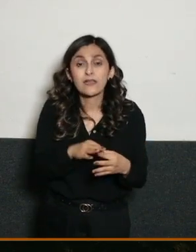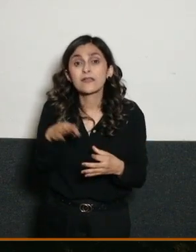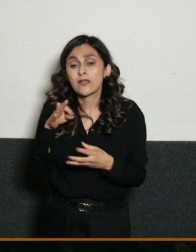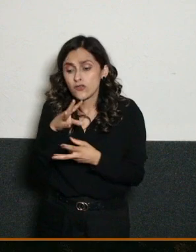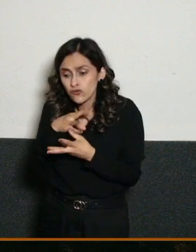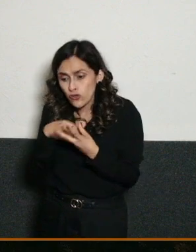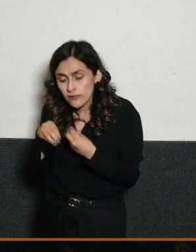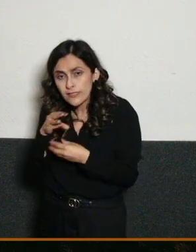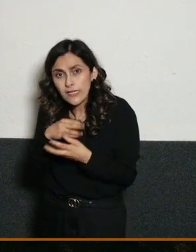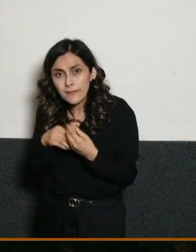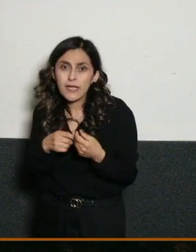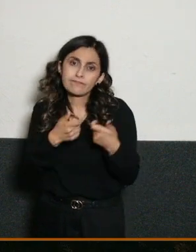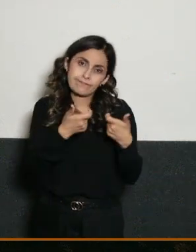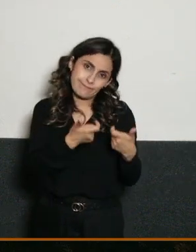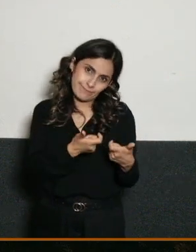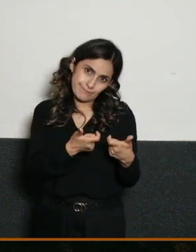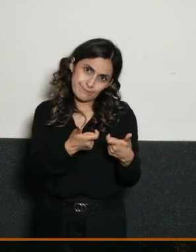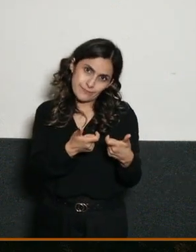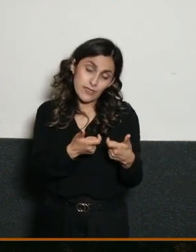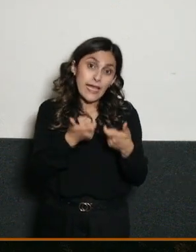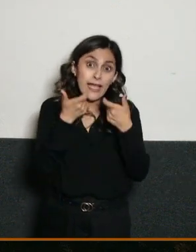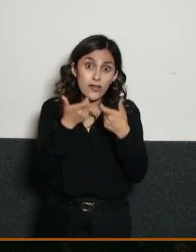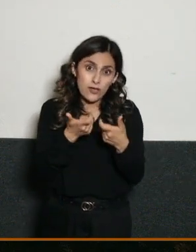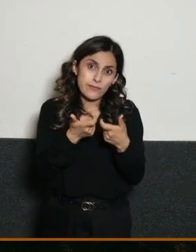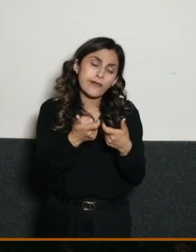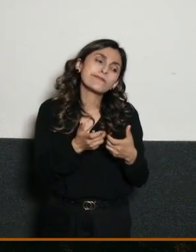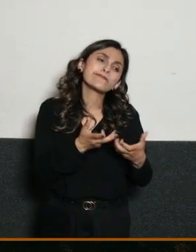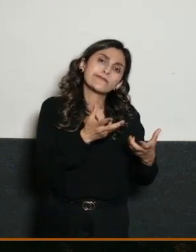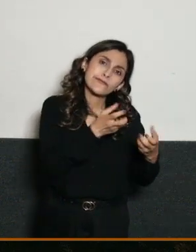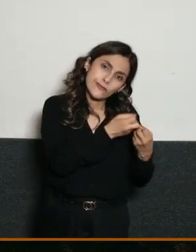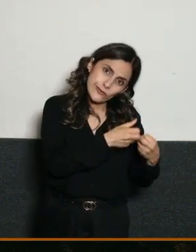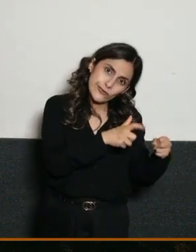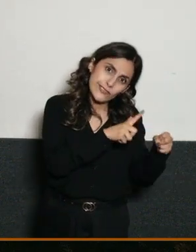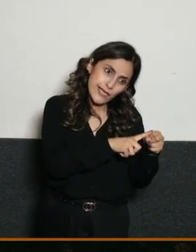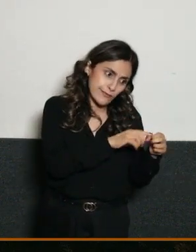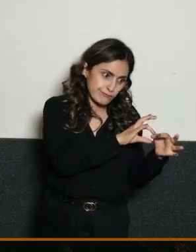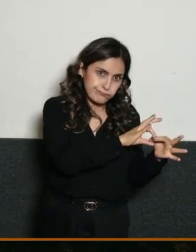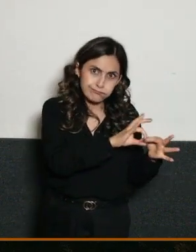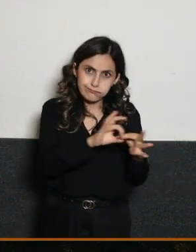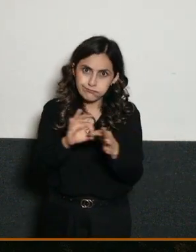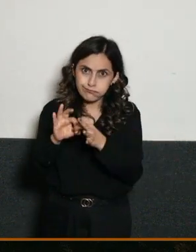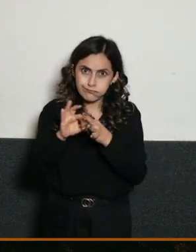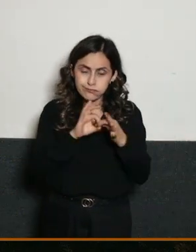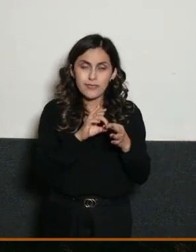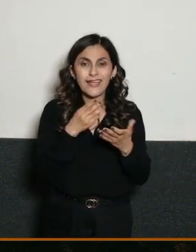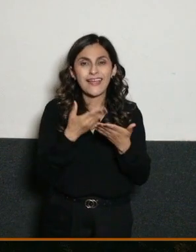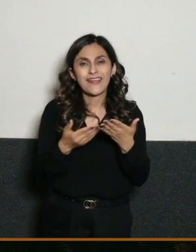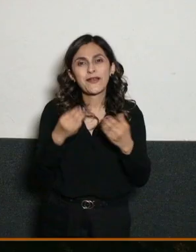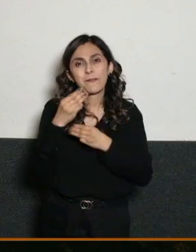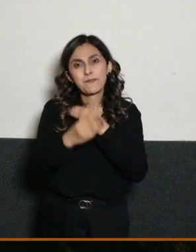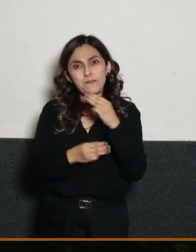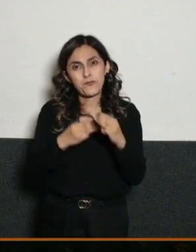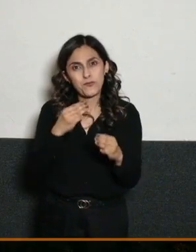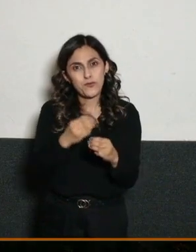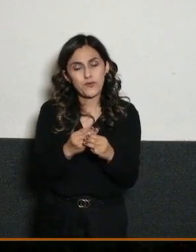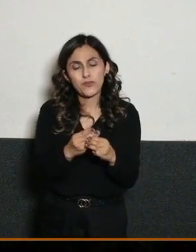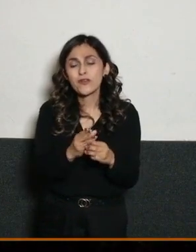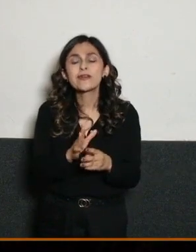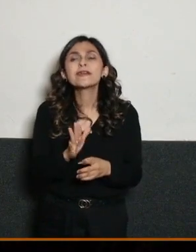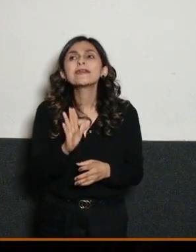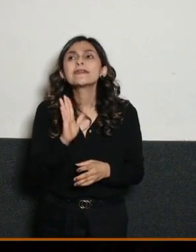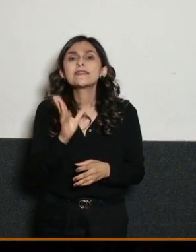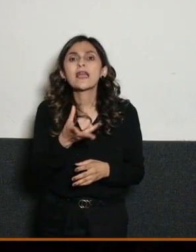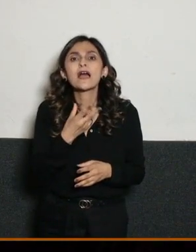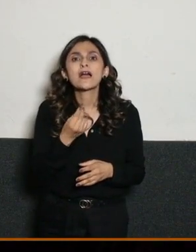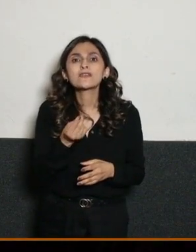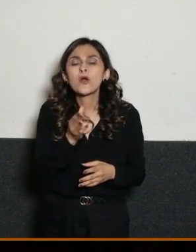económico con lo social, etcétera, etcétera. Entonces nos estamos enfrentando a un mundo en donde ya no podemos controlar